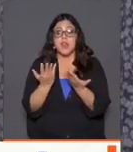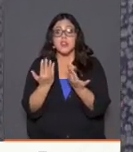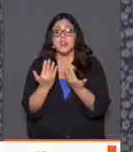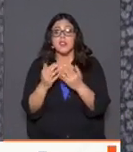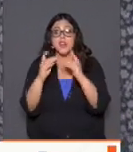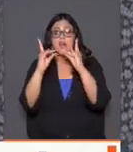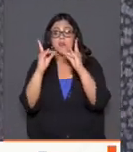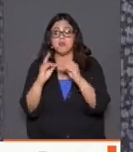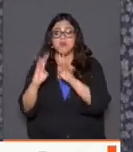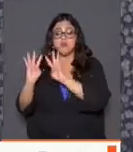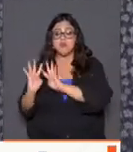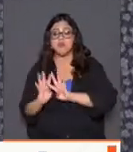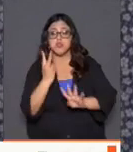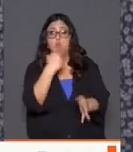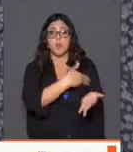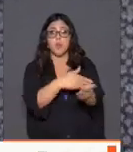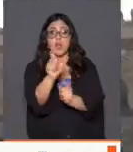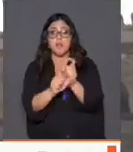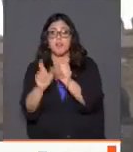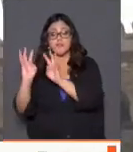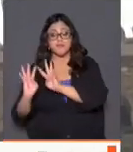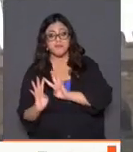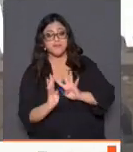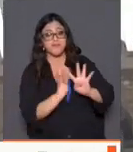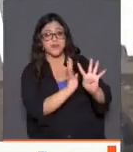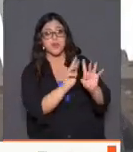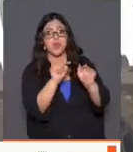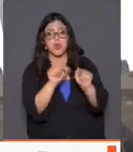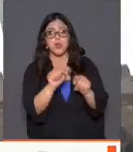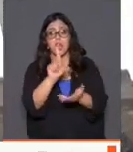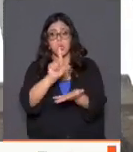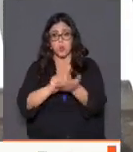llegarán hasta el edificio que le albergará